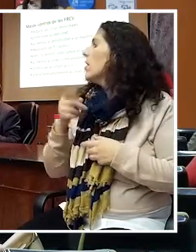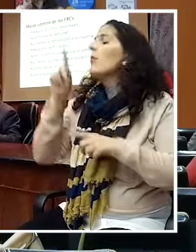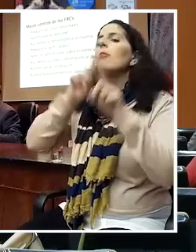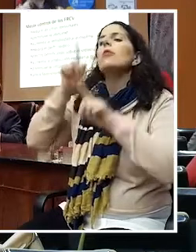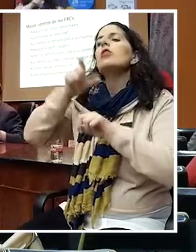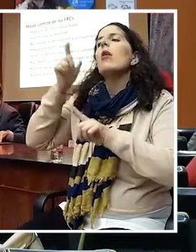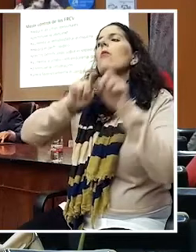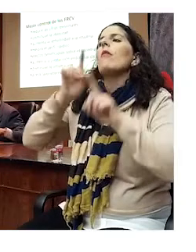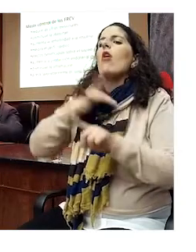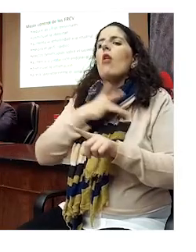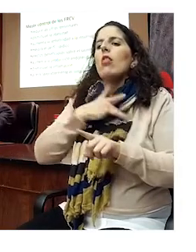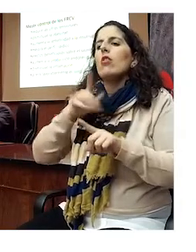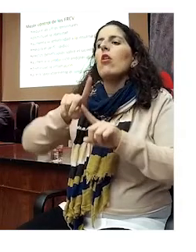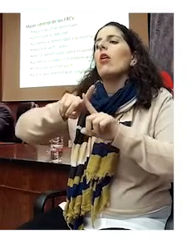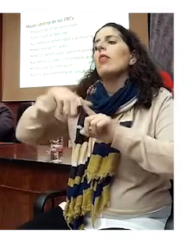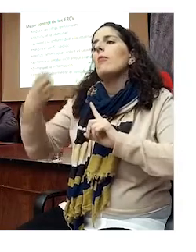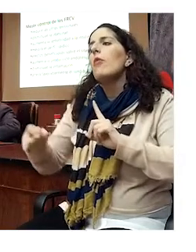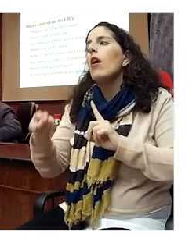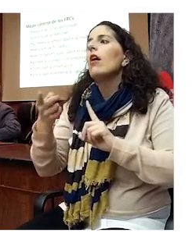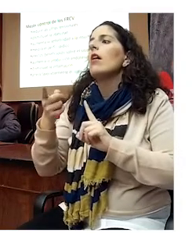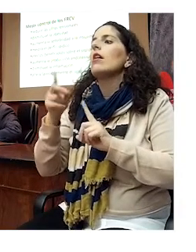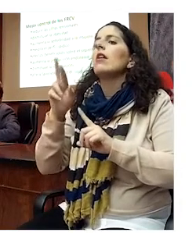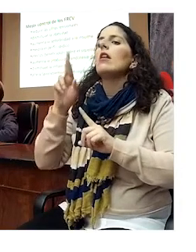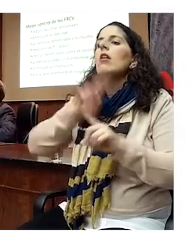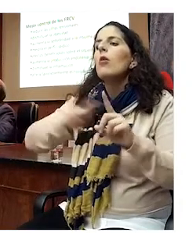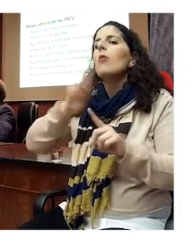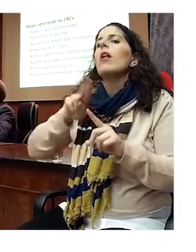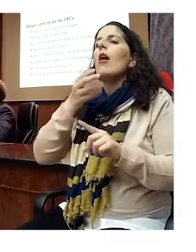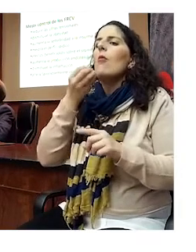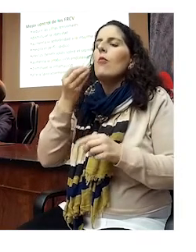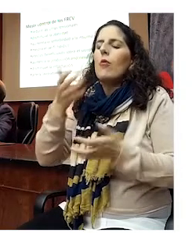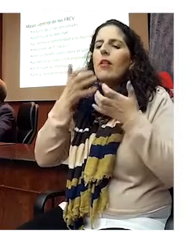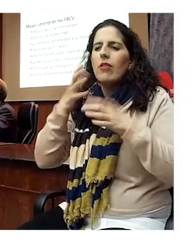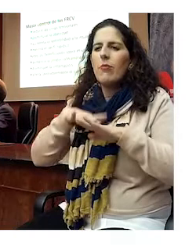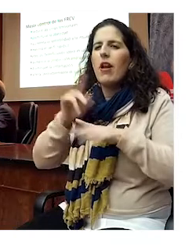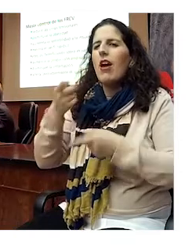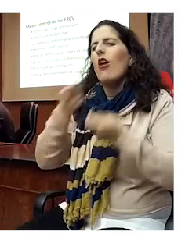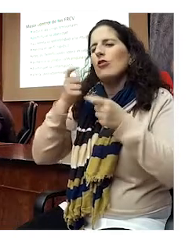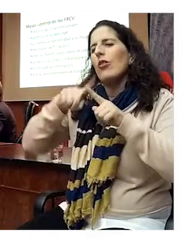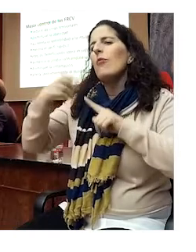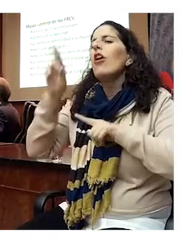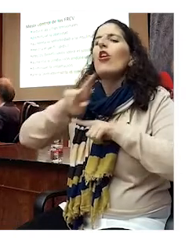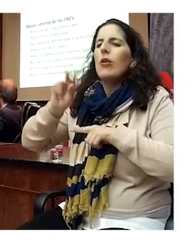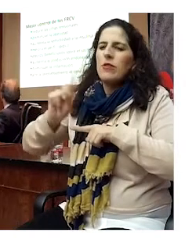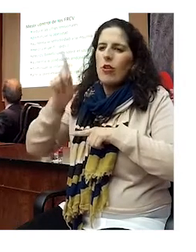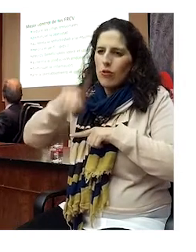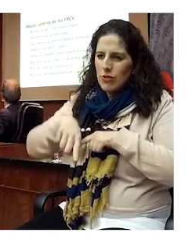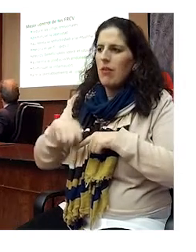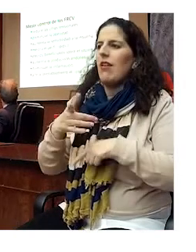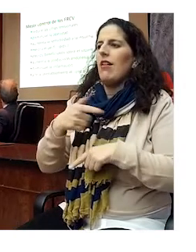cardiopatía, la prevención secundaria tiene muchos efectos beneficiosos y facilitan el control de los factores de riesgo,